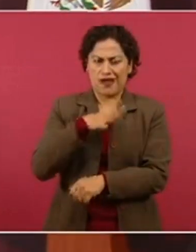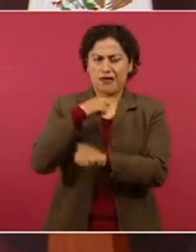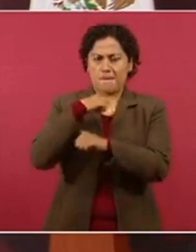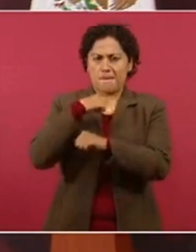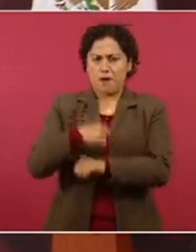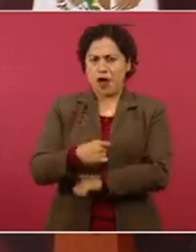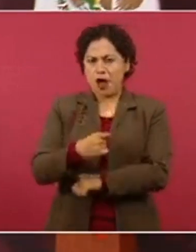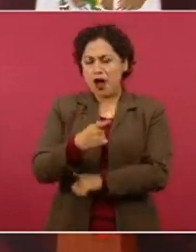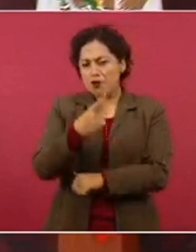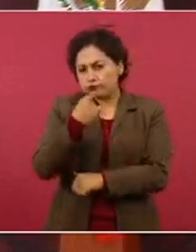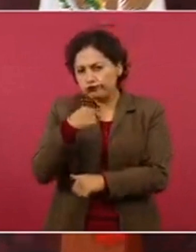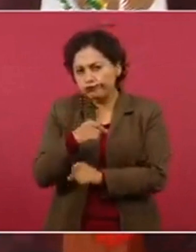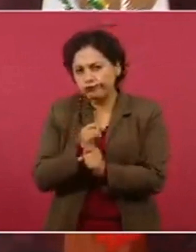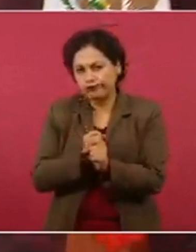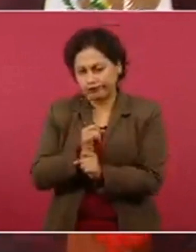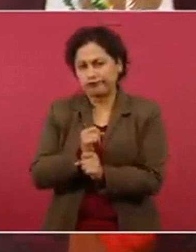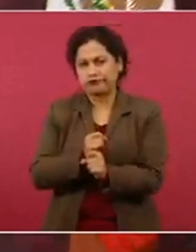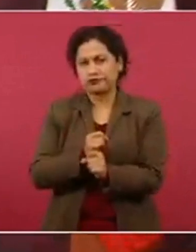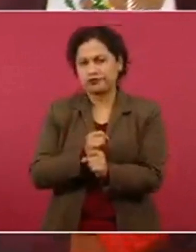fue